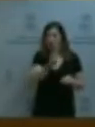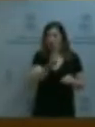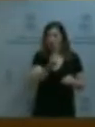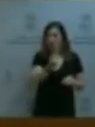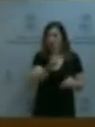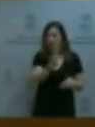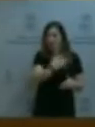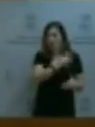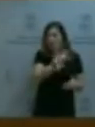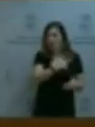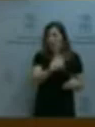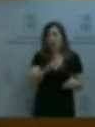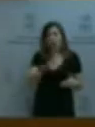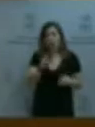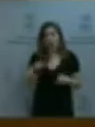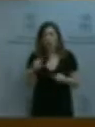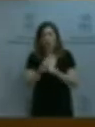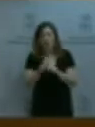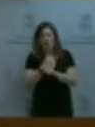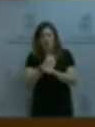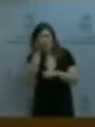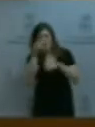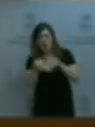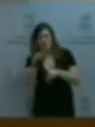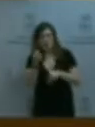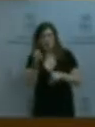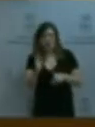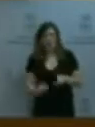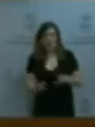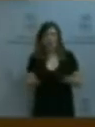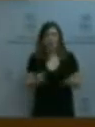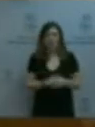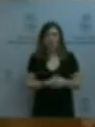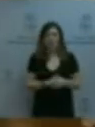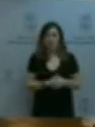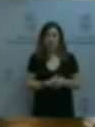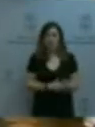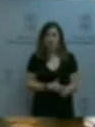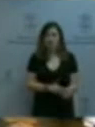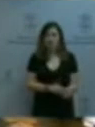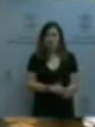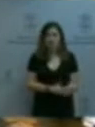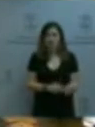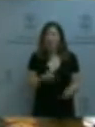Y está saliendo. Y está saliendo. Y a muchos les salva